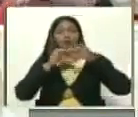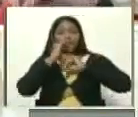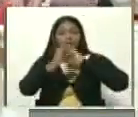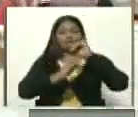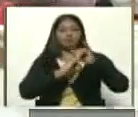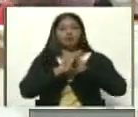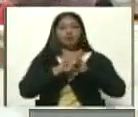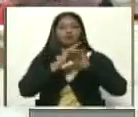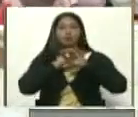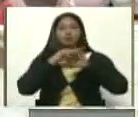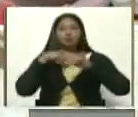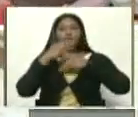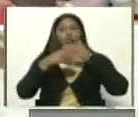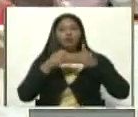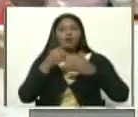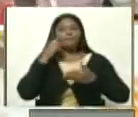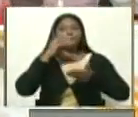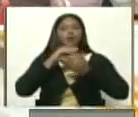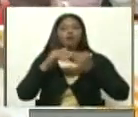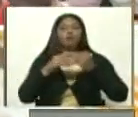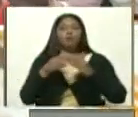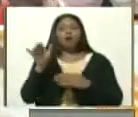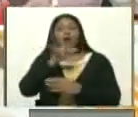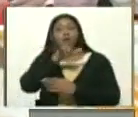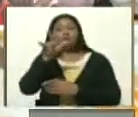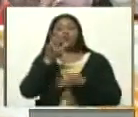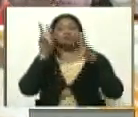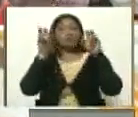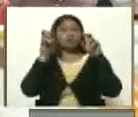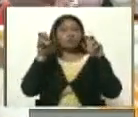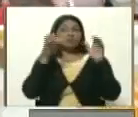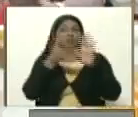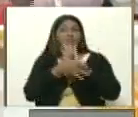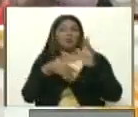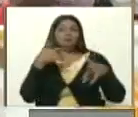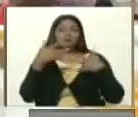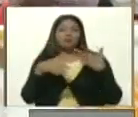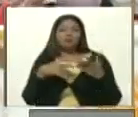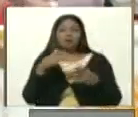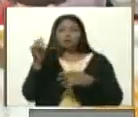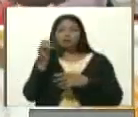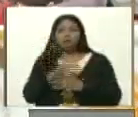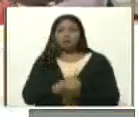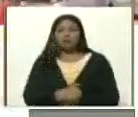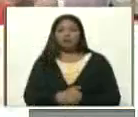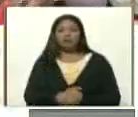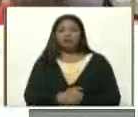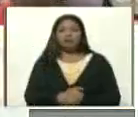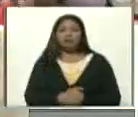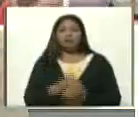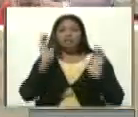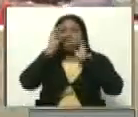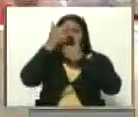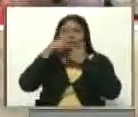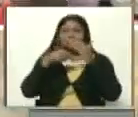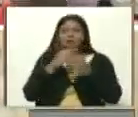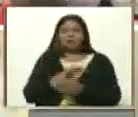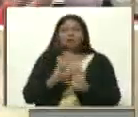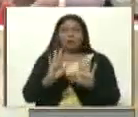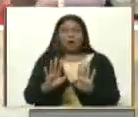internacional que detienen un avión supuestamente por actividad terrorista. ¿Realmente qué ocurrió? Un